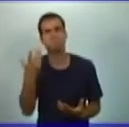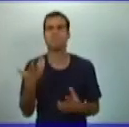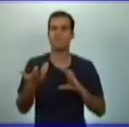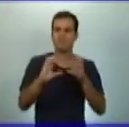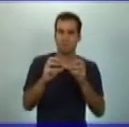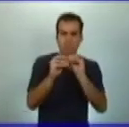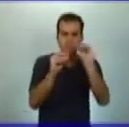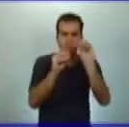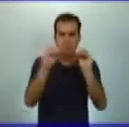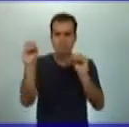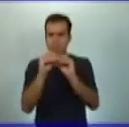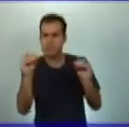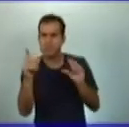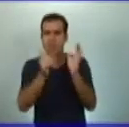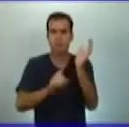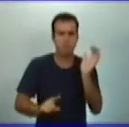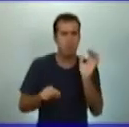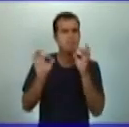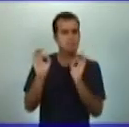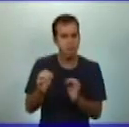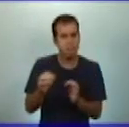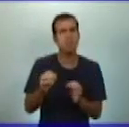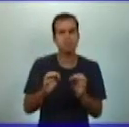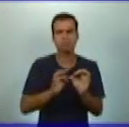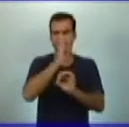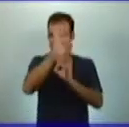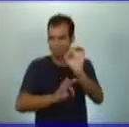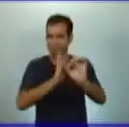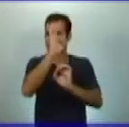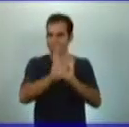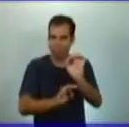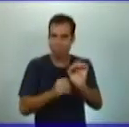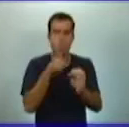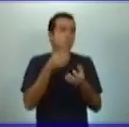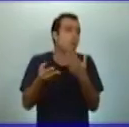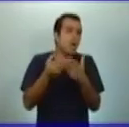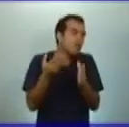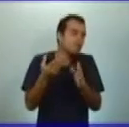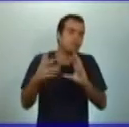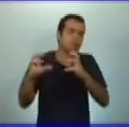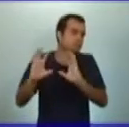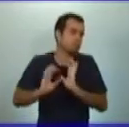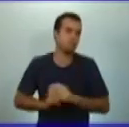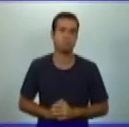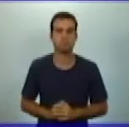distribución electrónica de un átomo de cualquier elemento.